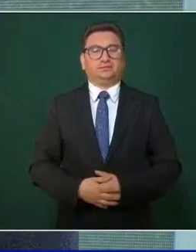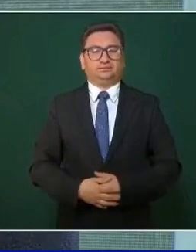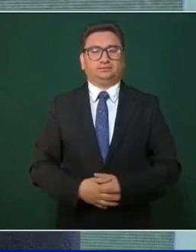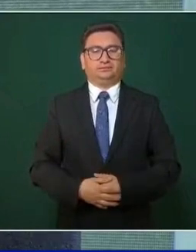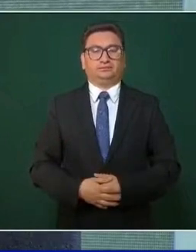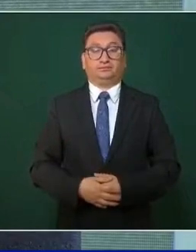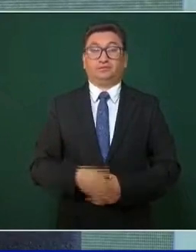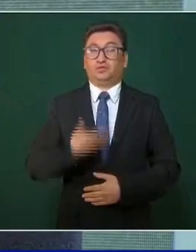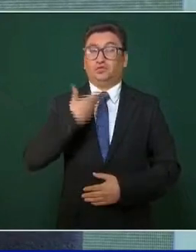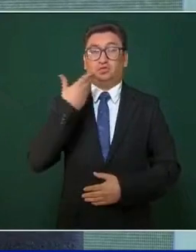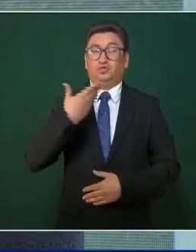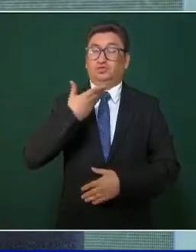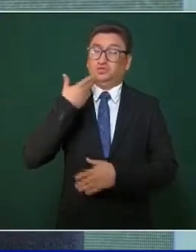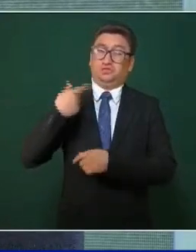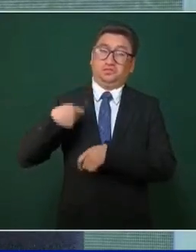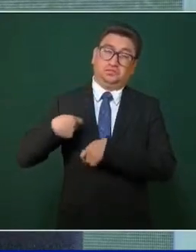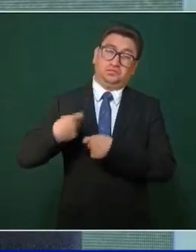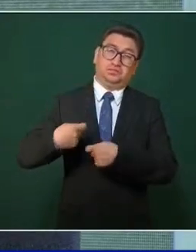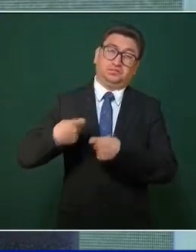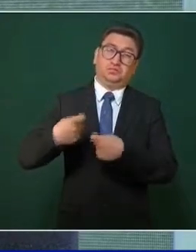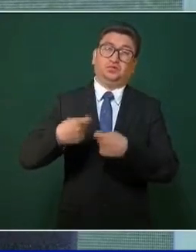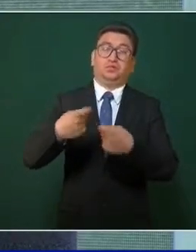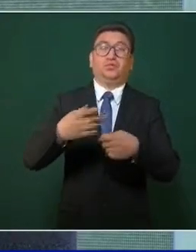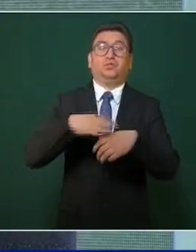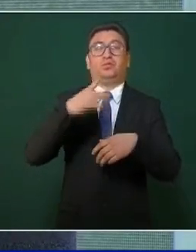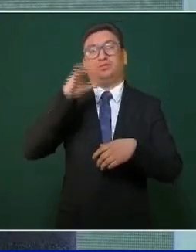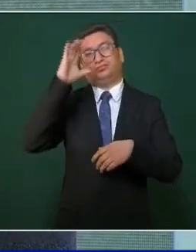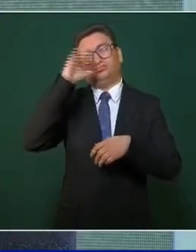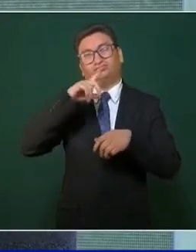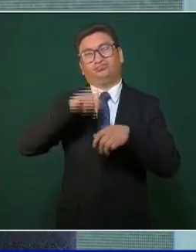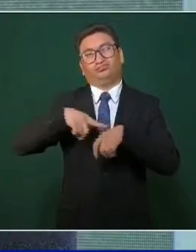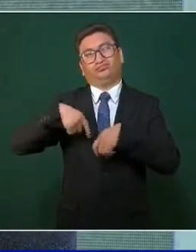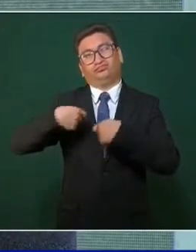se heredó de nuestras culturas